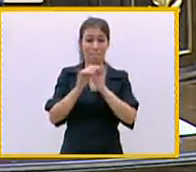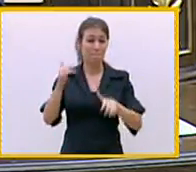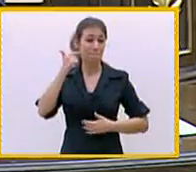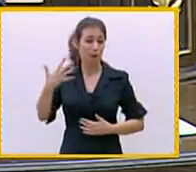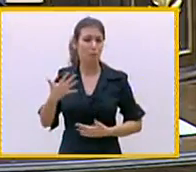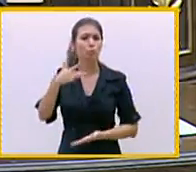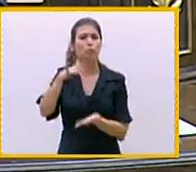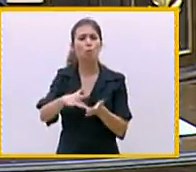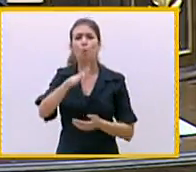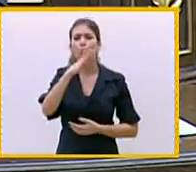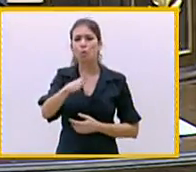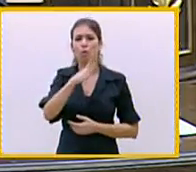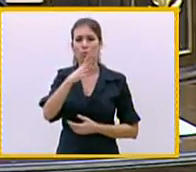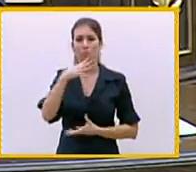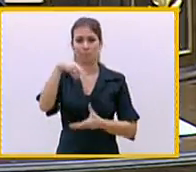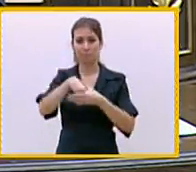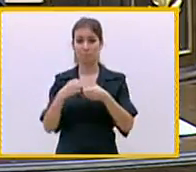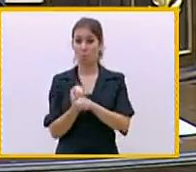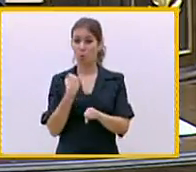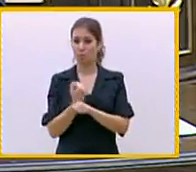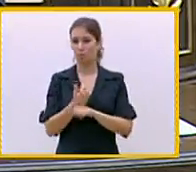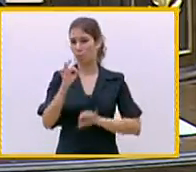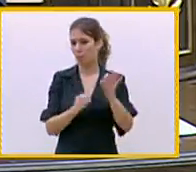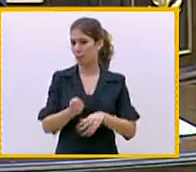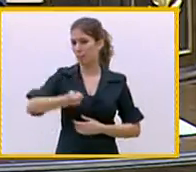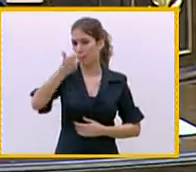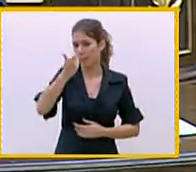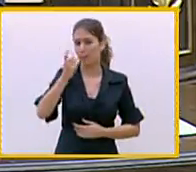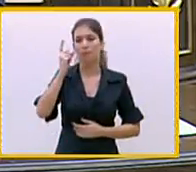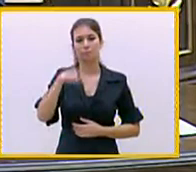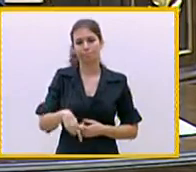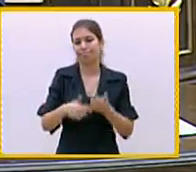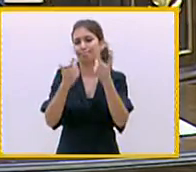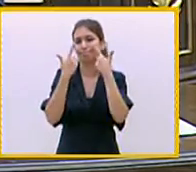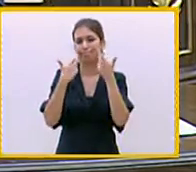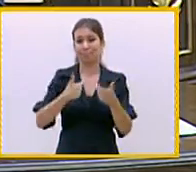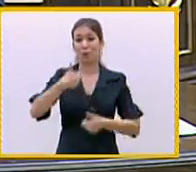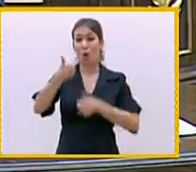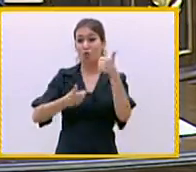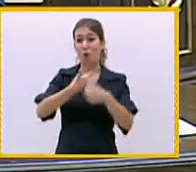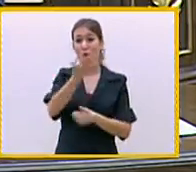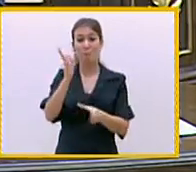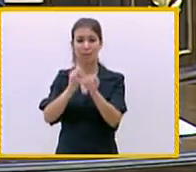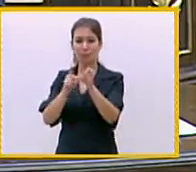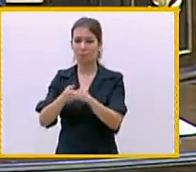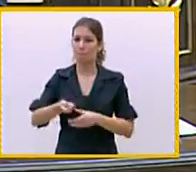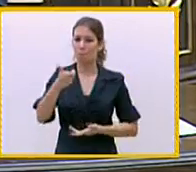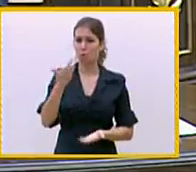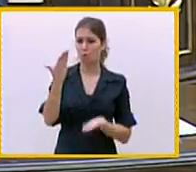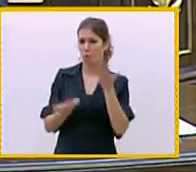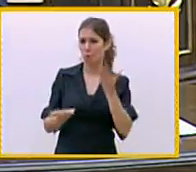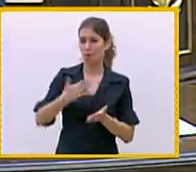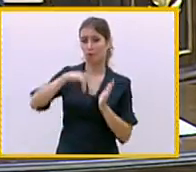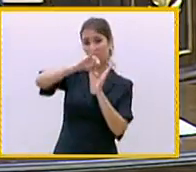un bajo crecimiento de la productividad y una pérdida de competitividad frente a los países de